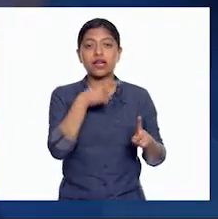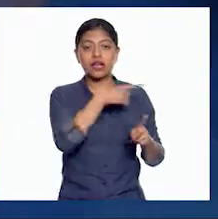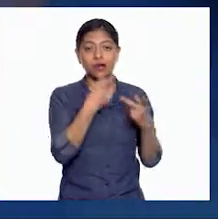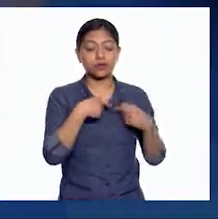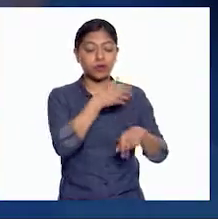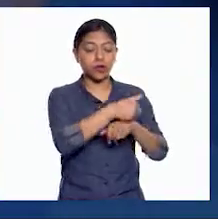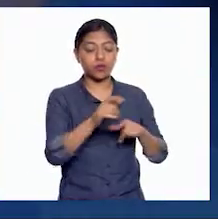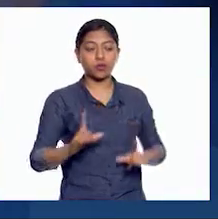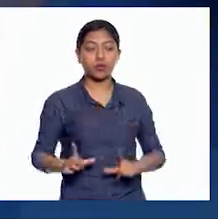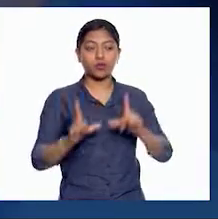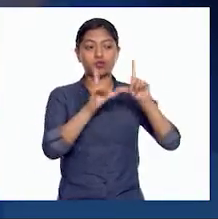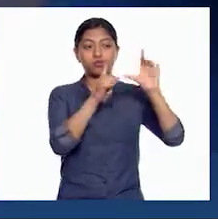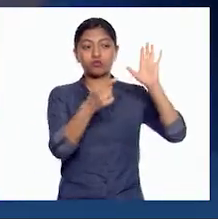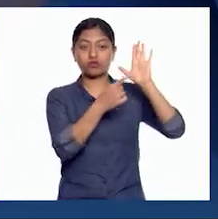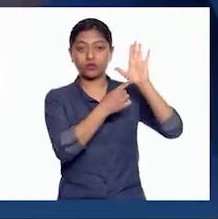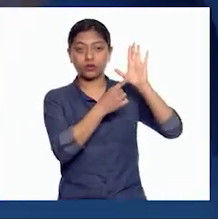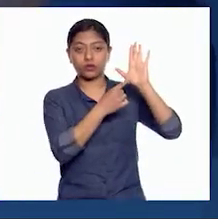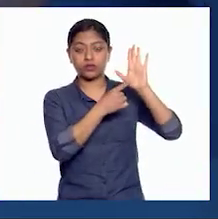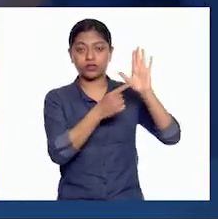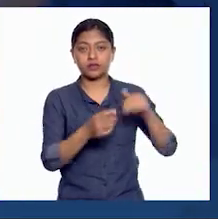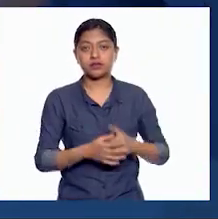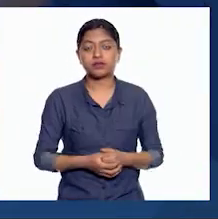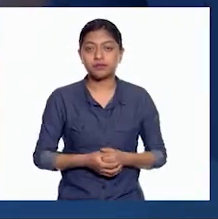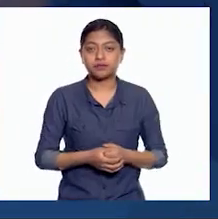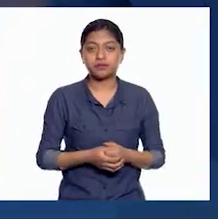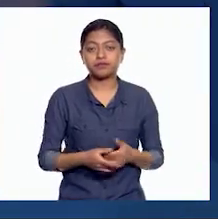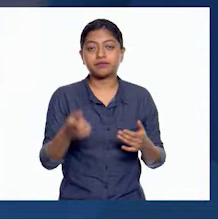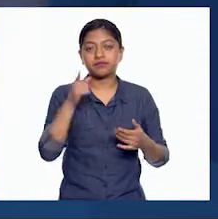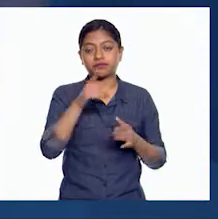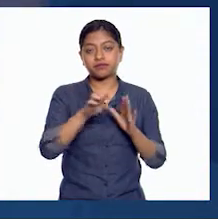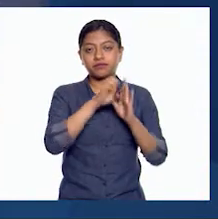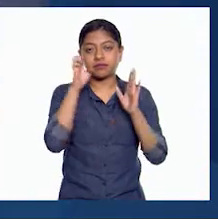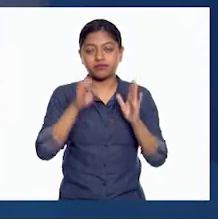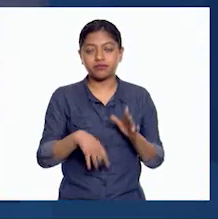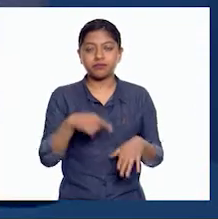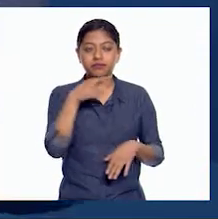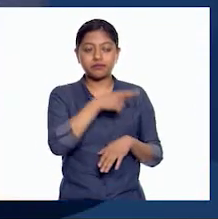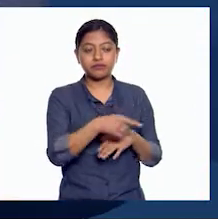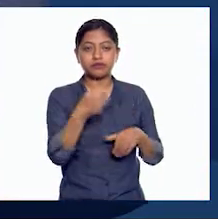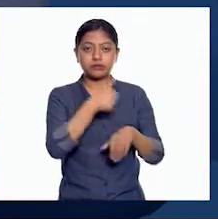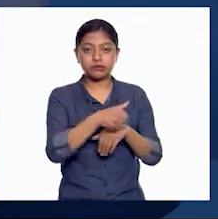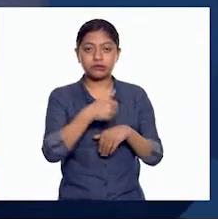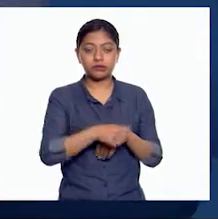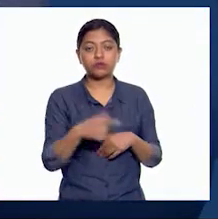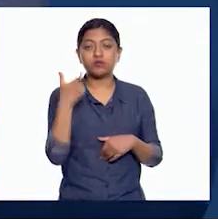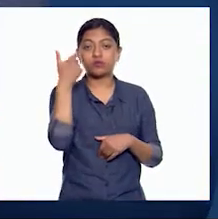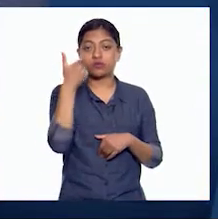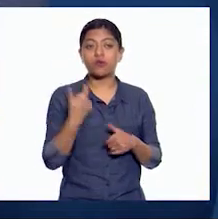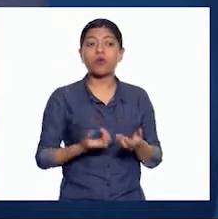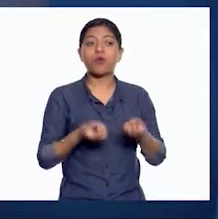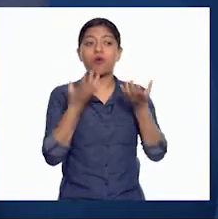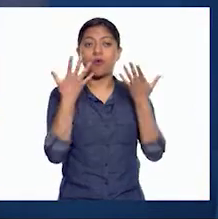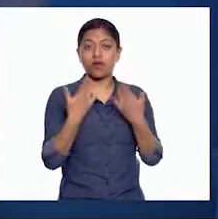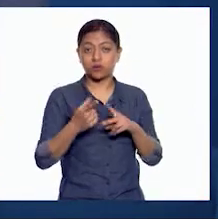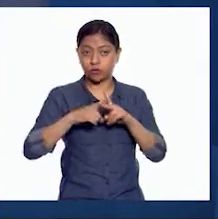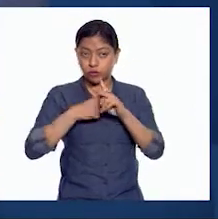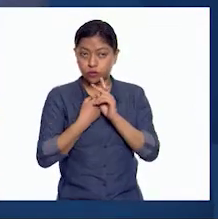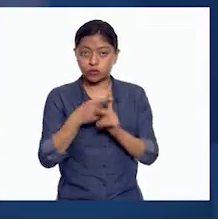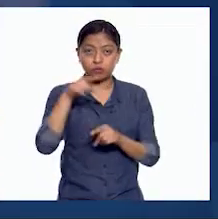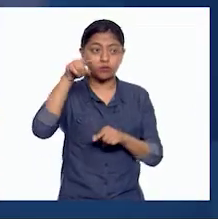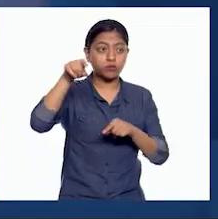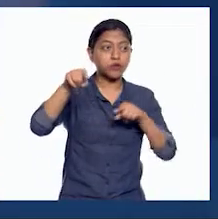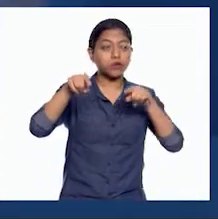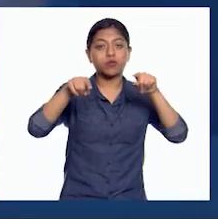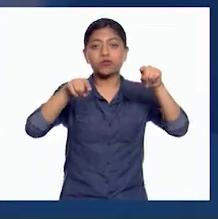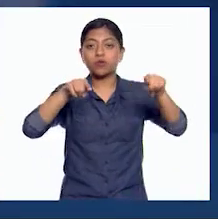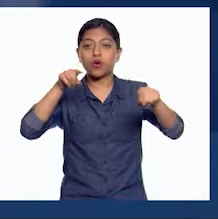2, tener el objeto a subastar. Cuando se subasta, se indica una cantidad inicial a subastar por el objeto. Solo